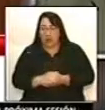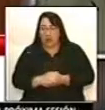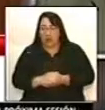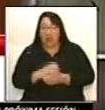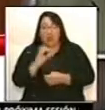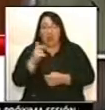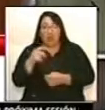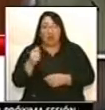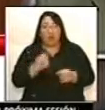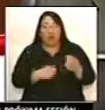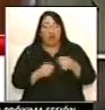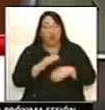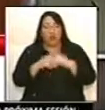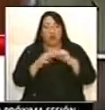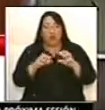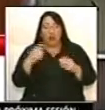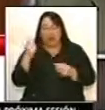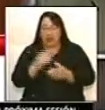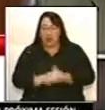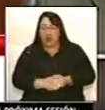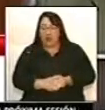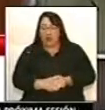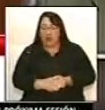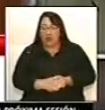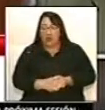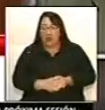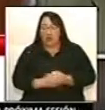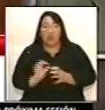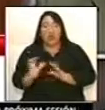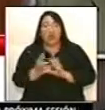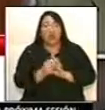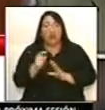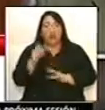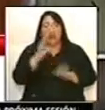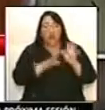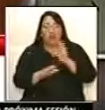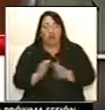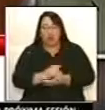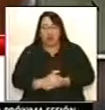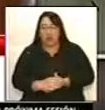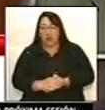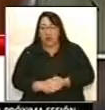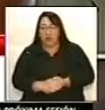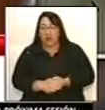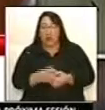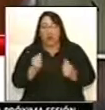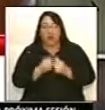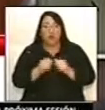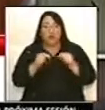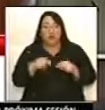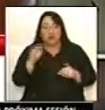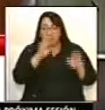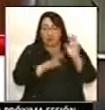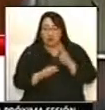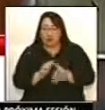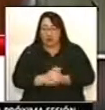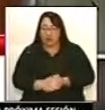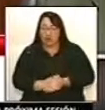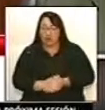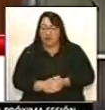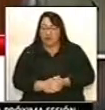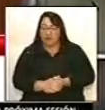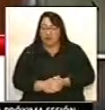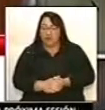de Comercio, población en general, y recoger sus preocupaciones. Y en esas preocupaciones se ha